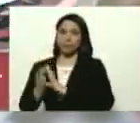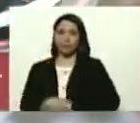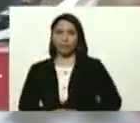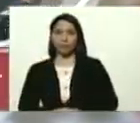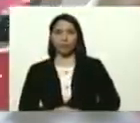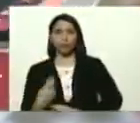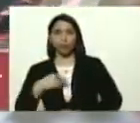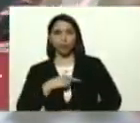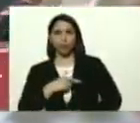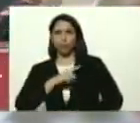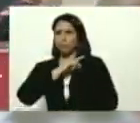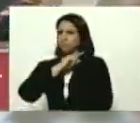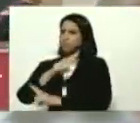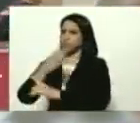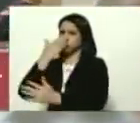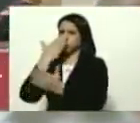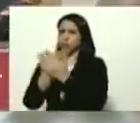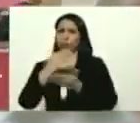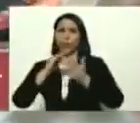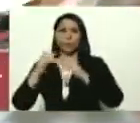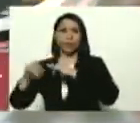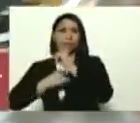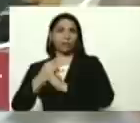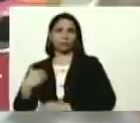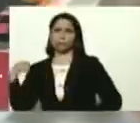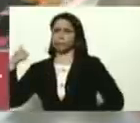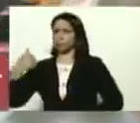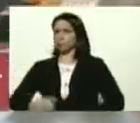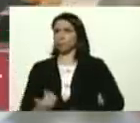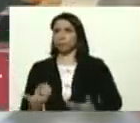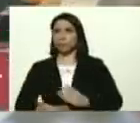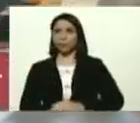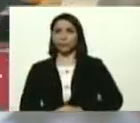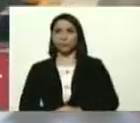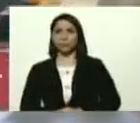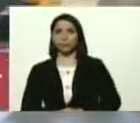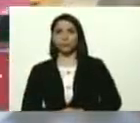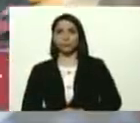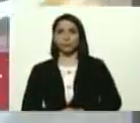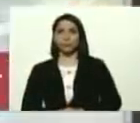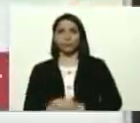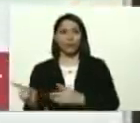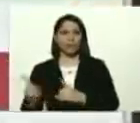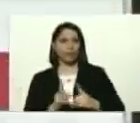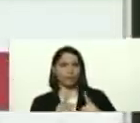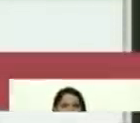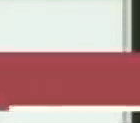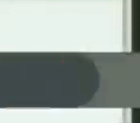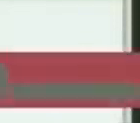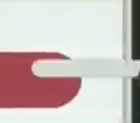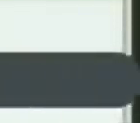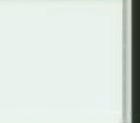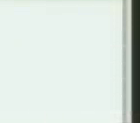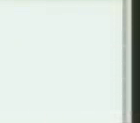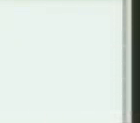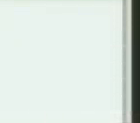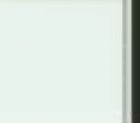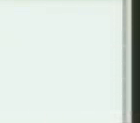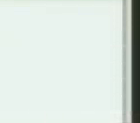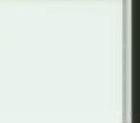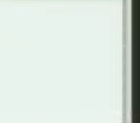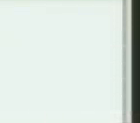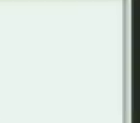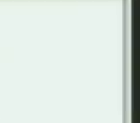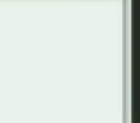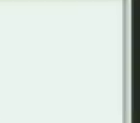veníamos denunciándolo desde hace mucho tiempo atrás. La persecución, la xenofobia en Colombia, en